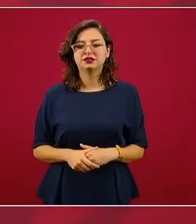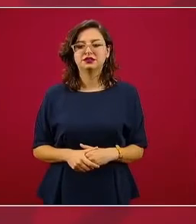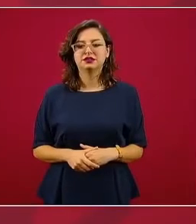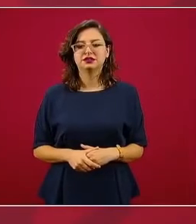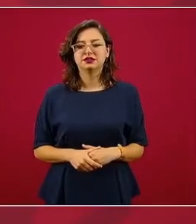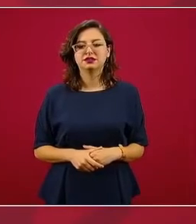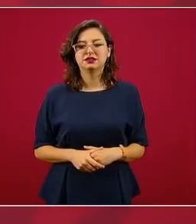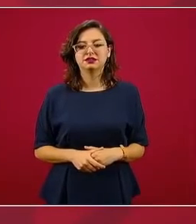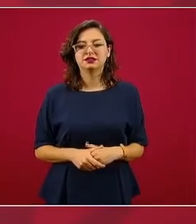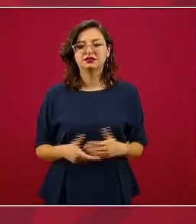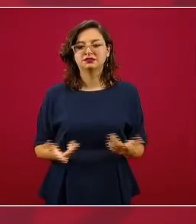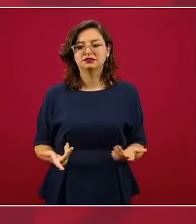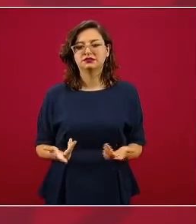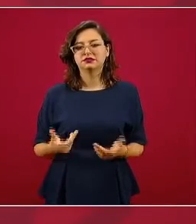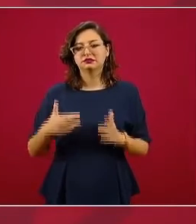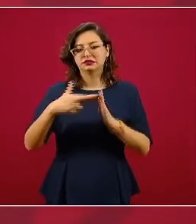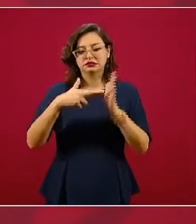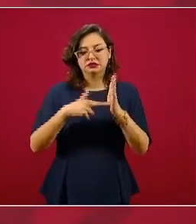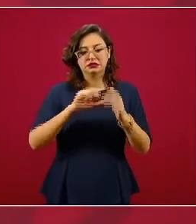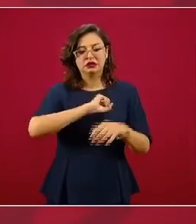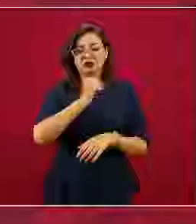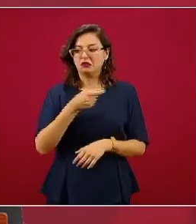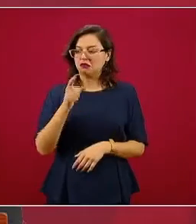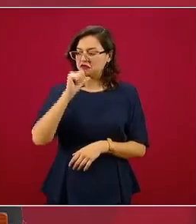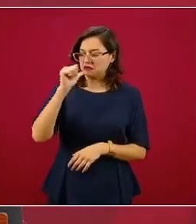las medidas sanitarias.